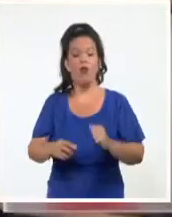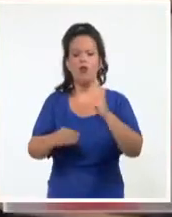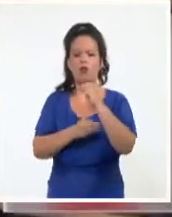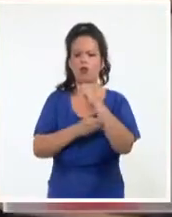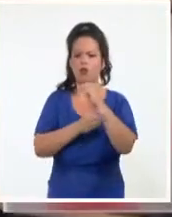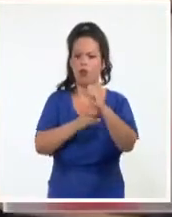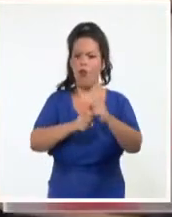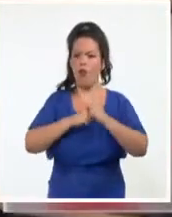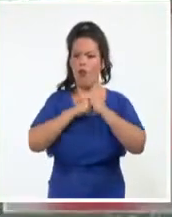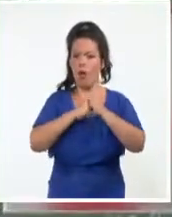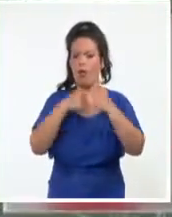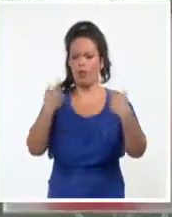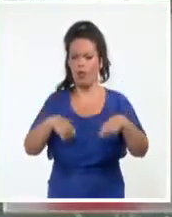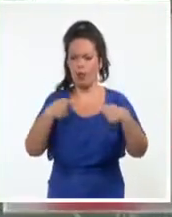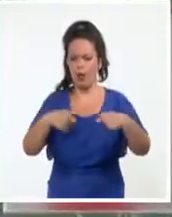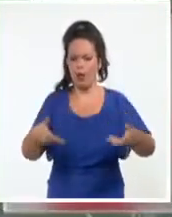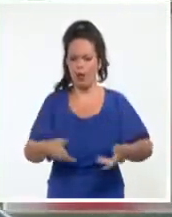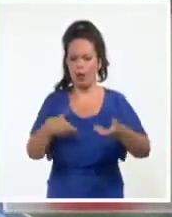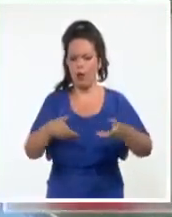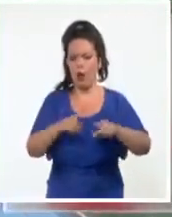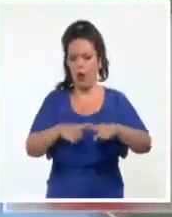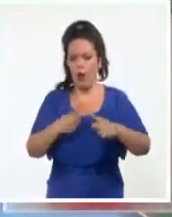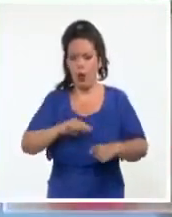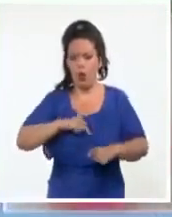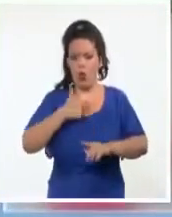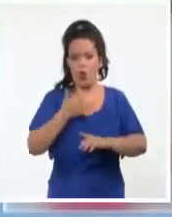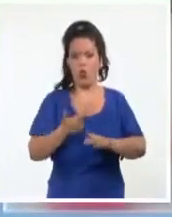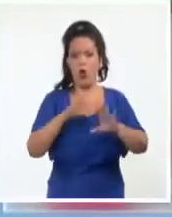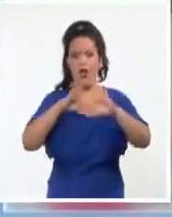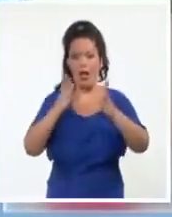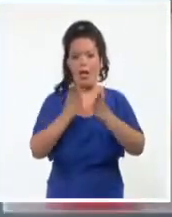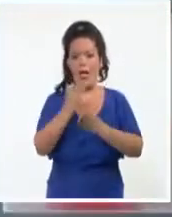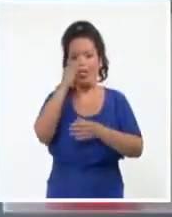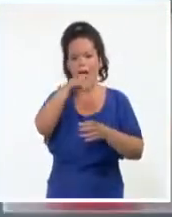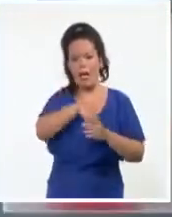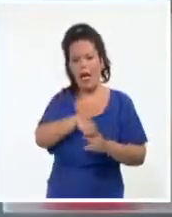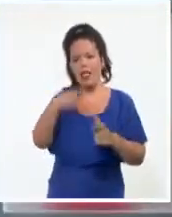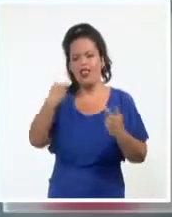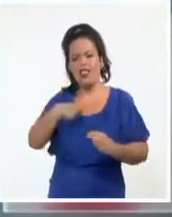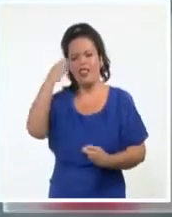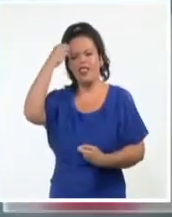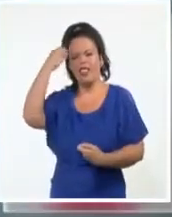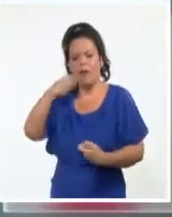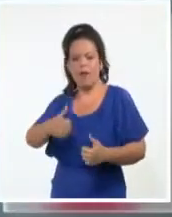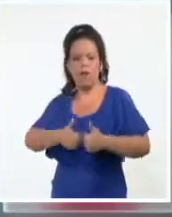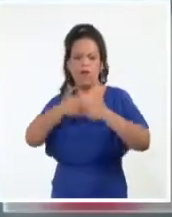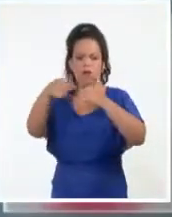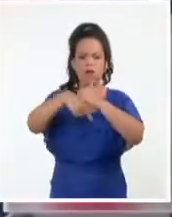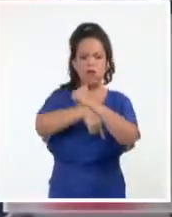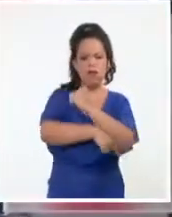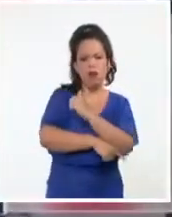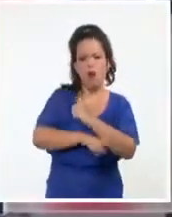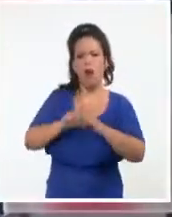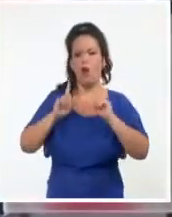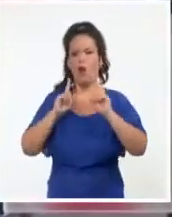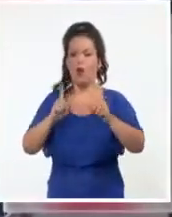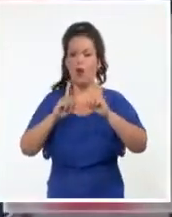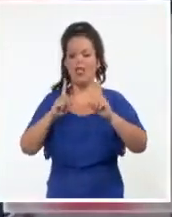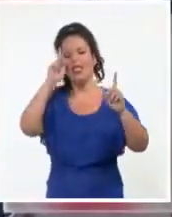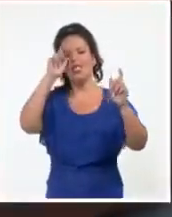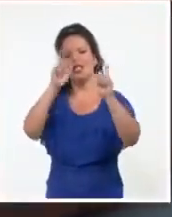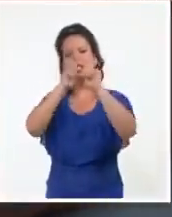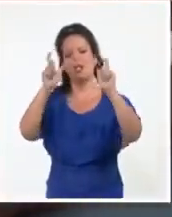también que no se puede hablar de cultura general integral sin hablar de una cultura política y una cultura de la ciencia. El presidente